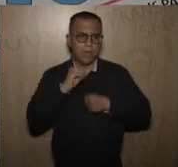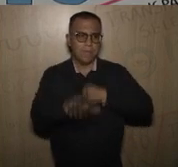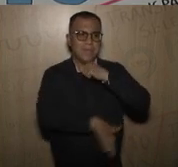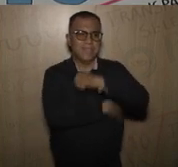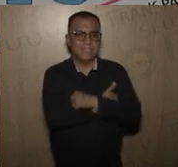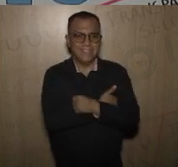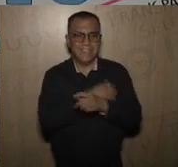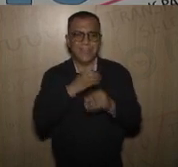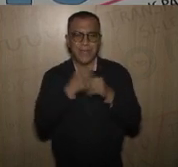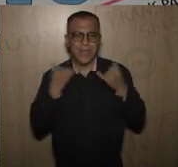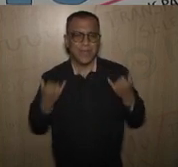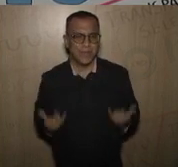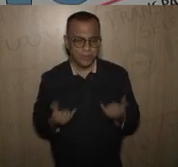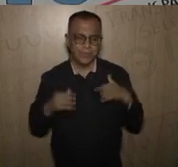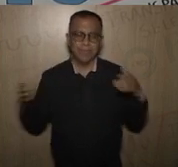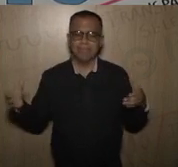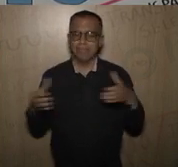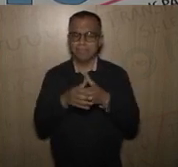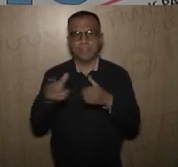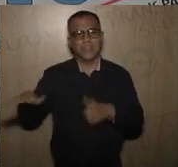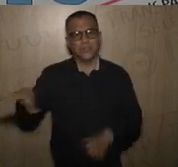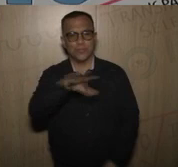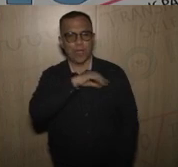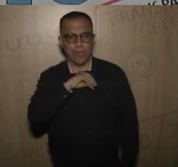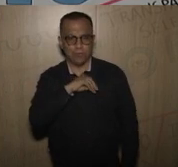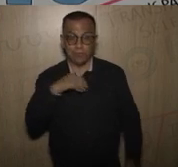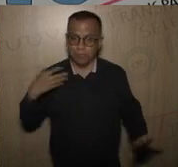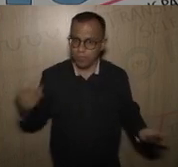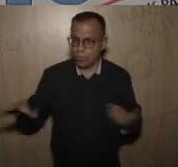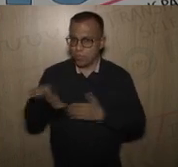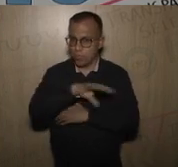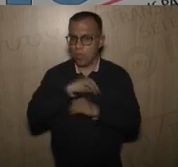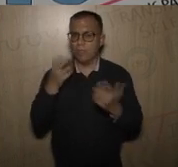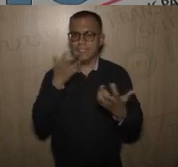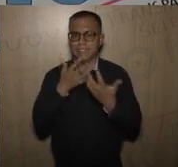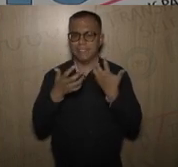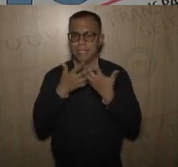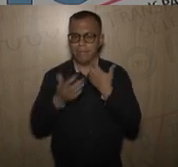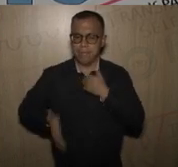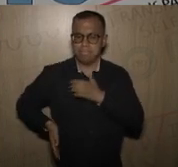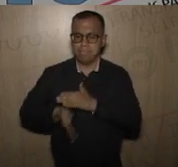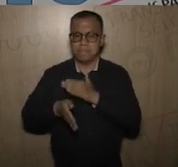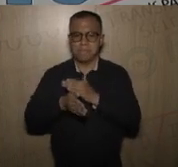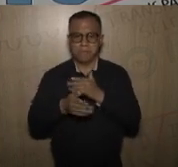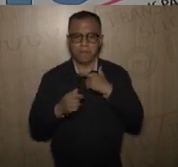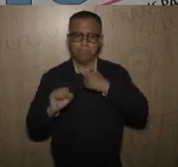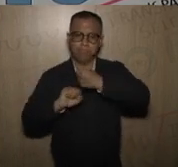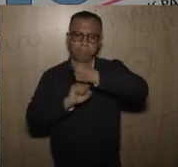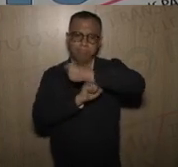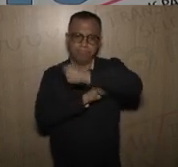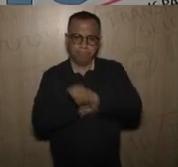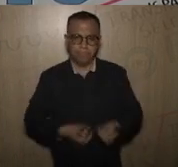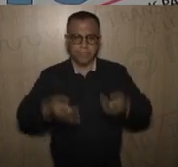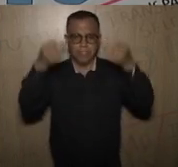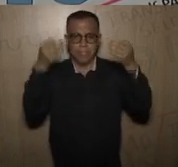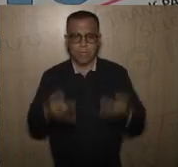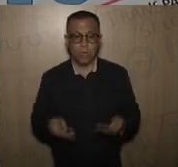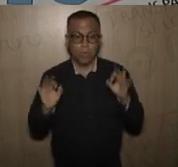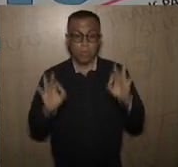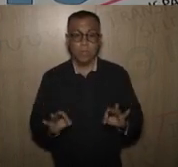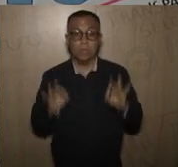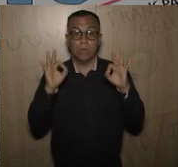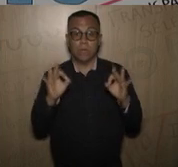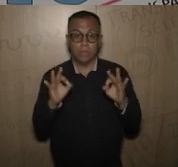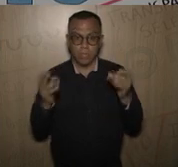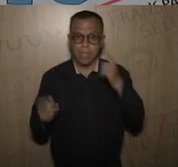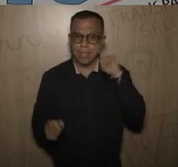Ministerio en esto que es de todos, que es de todo el sistema, y es seguir fortaleciendo el sistema de aseguramiento de la calidad, y este